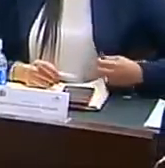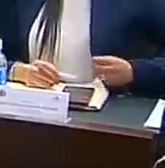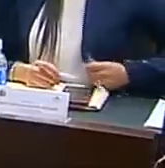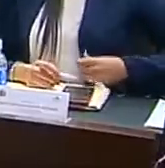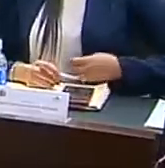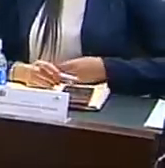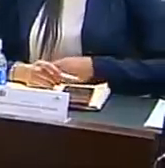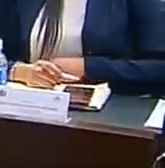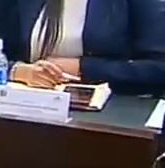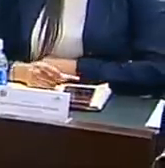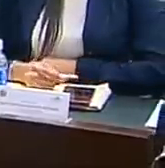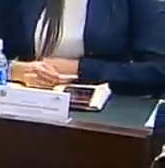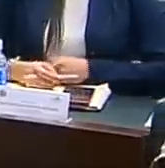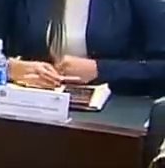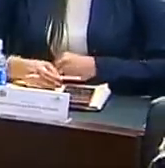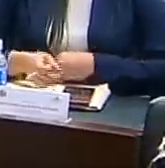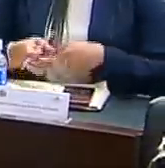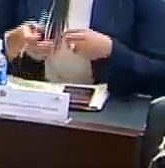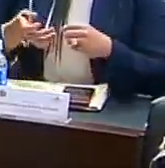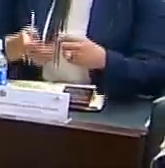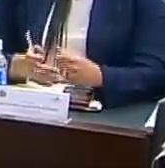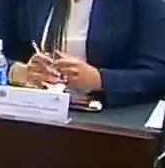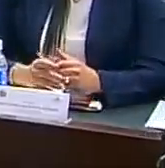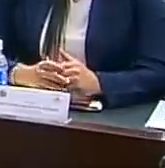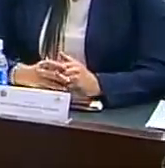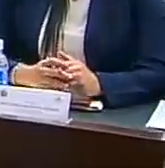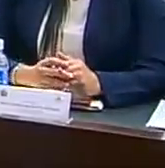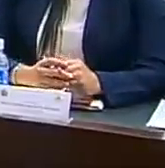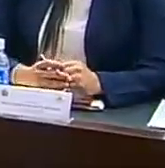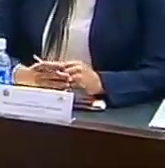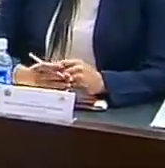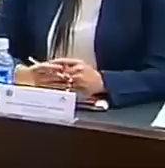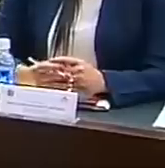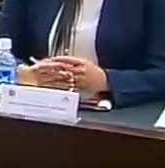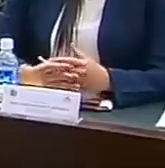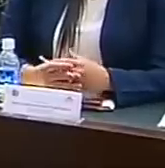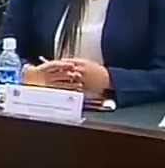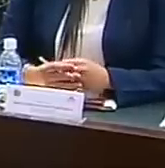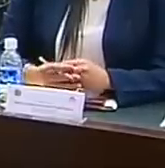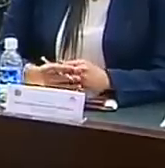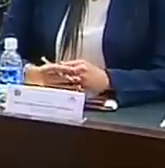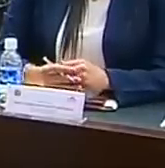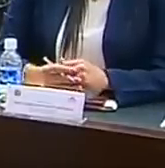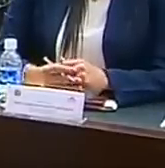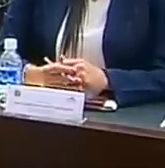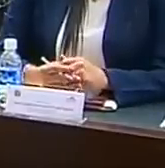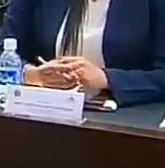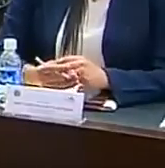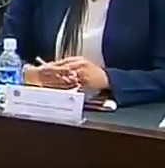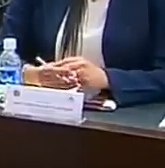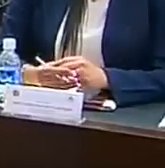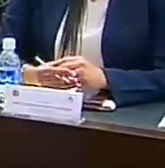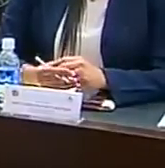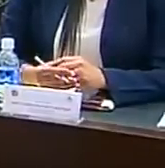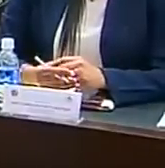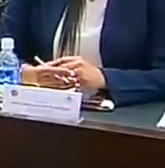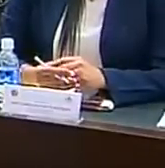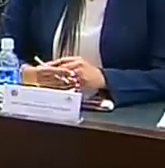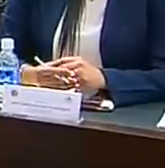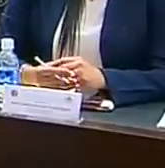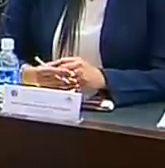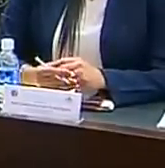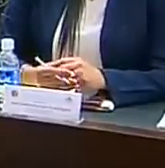es que comprendemos lo importante de la revolución bolivariana y chavista. Cómo era la vida de nuestros